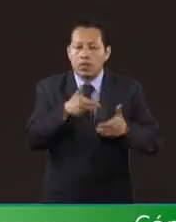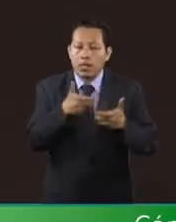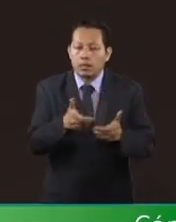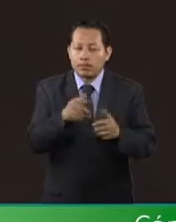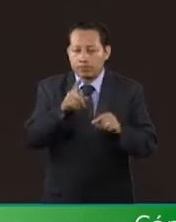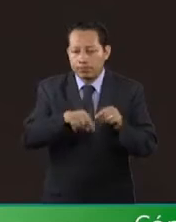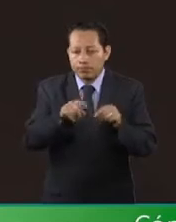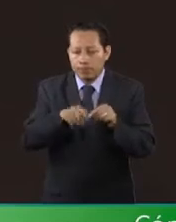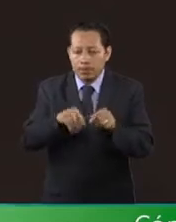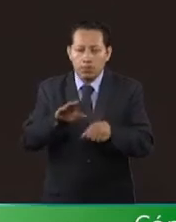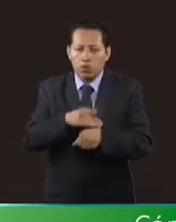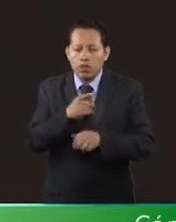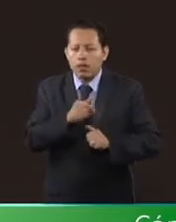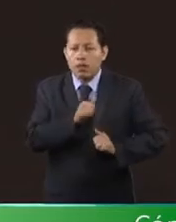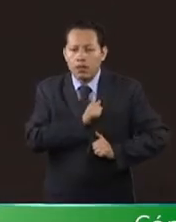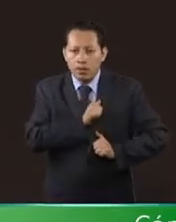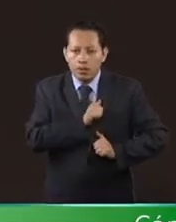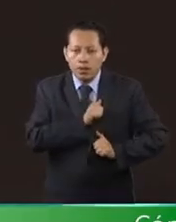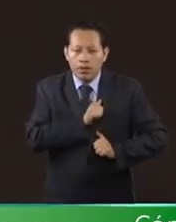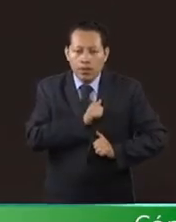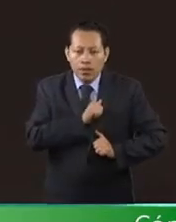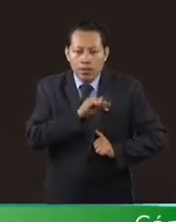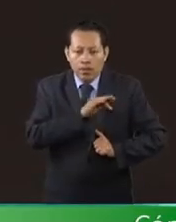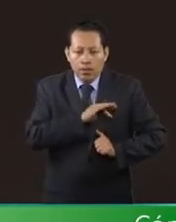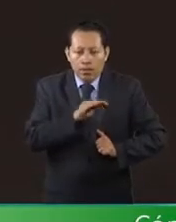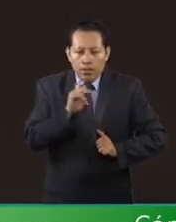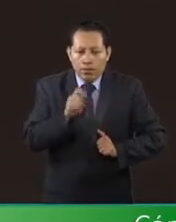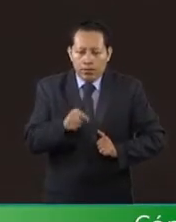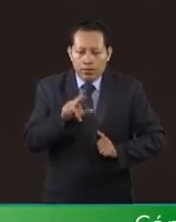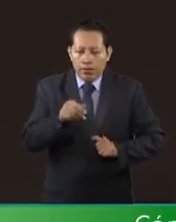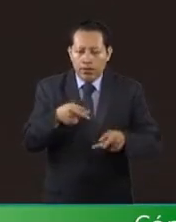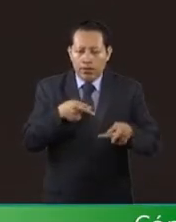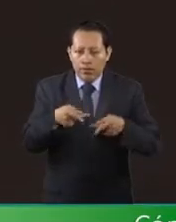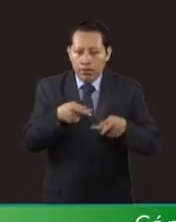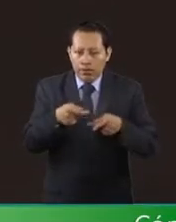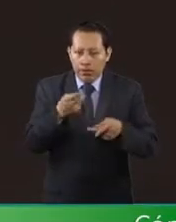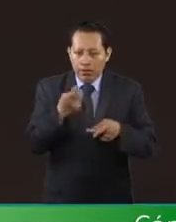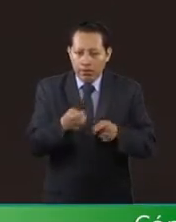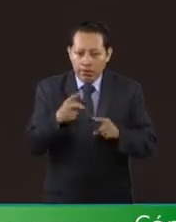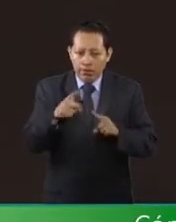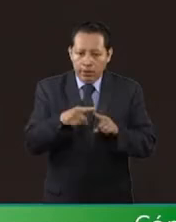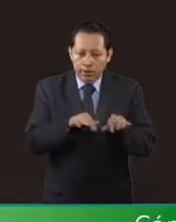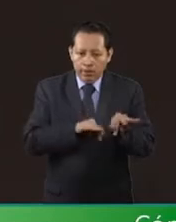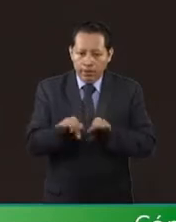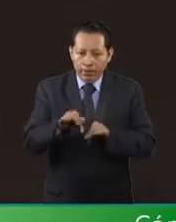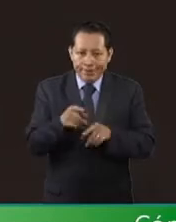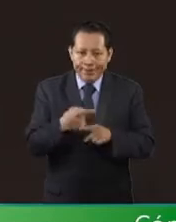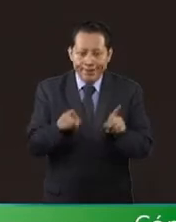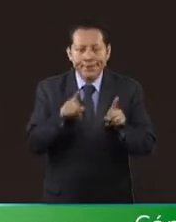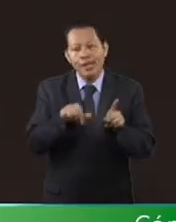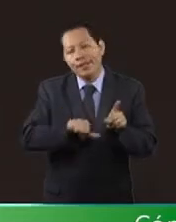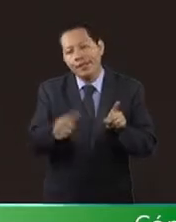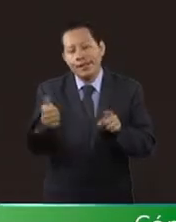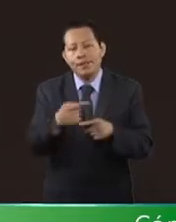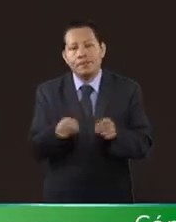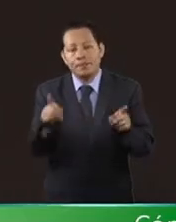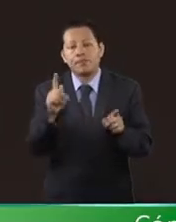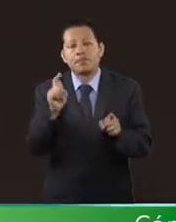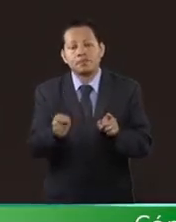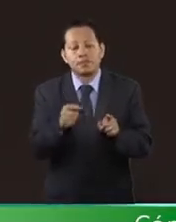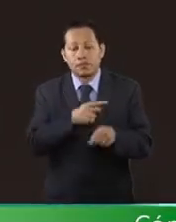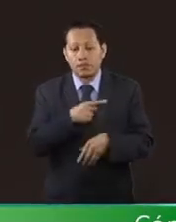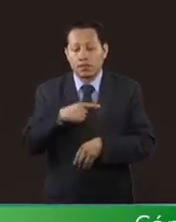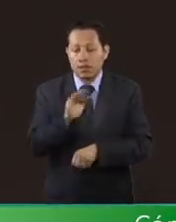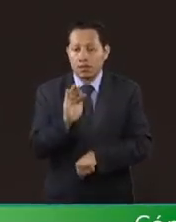calles porque el ejército no está preparado para esta función. Es otro su encargo, es